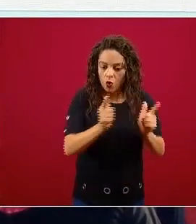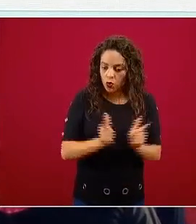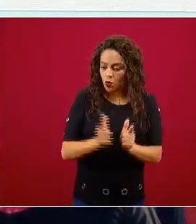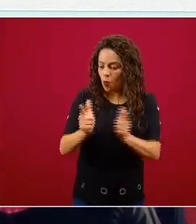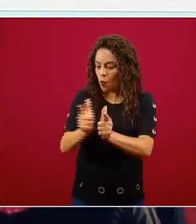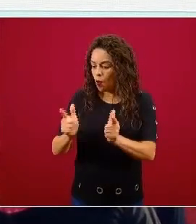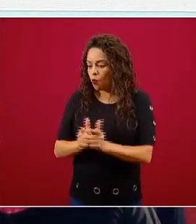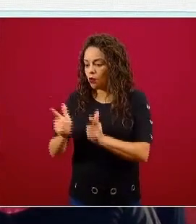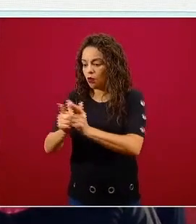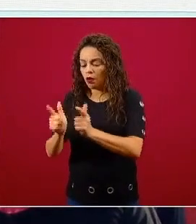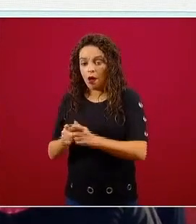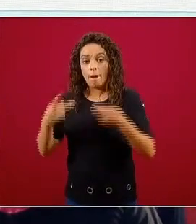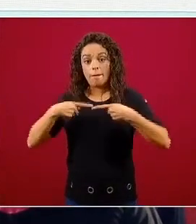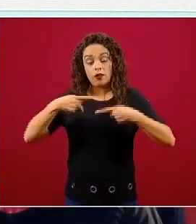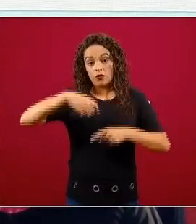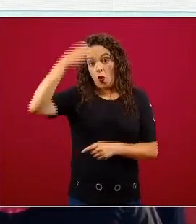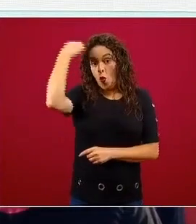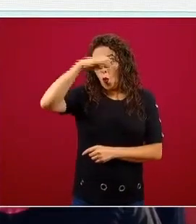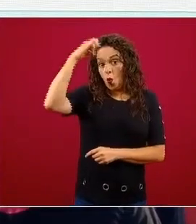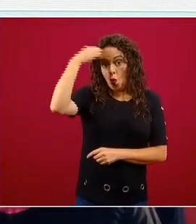expertos para poder dar